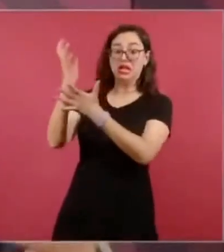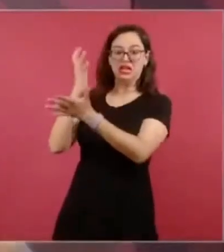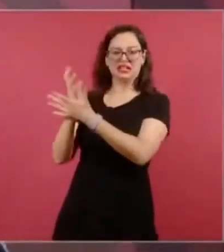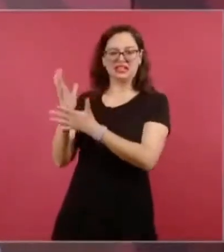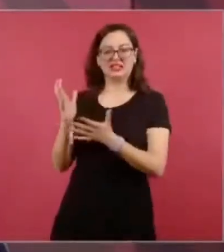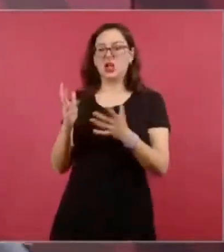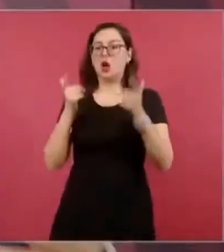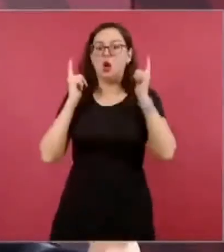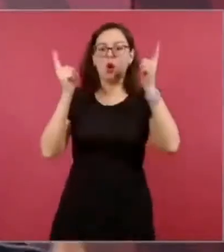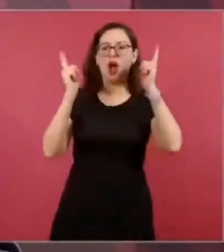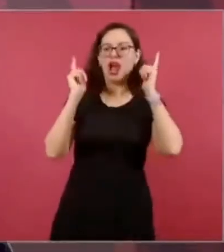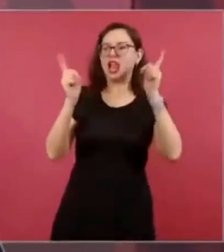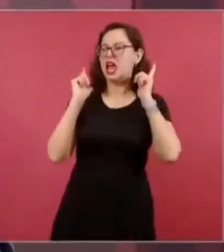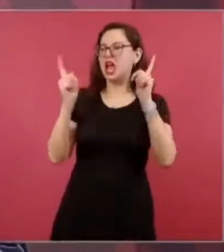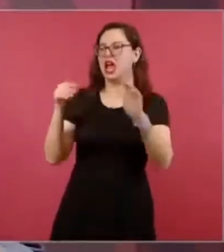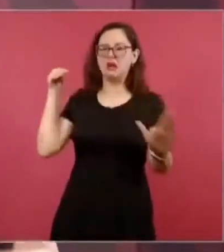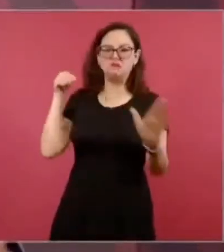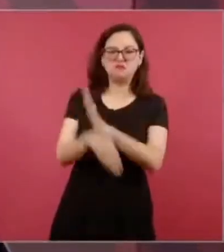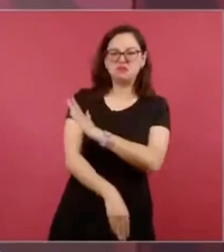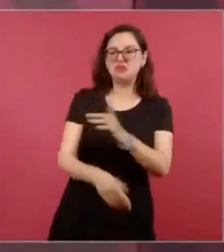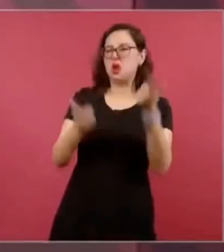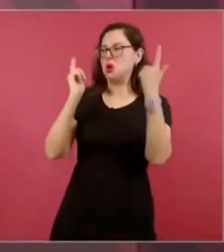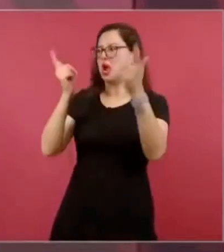apuestan a que nos vaya mal,